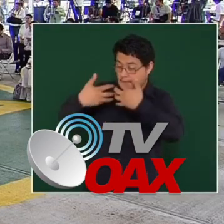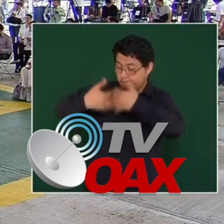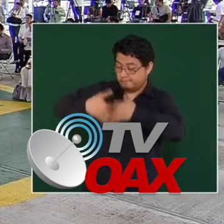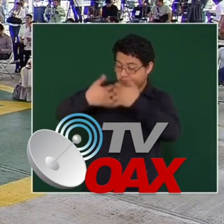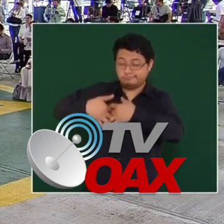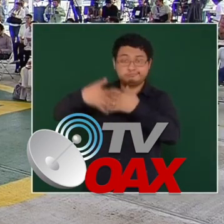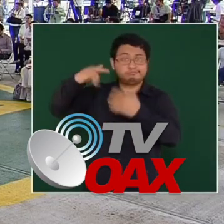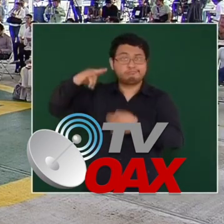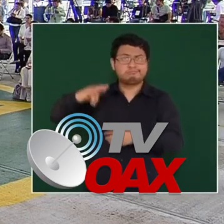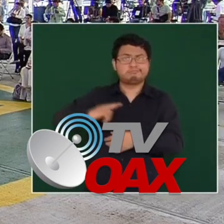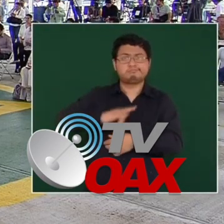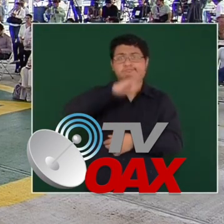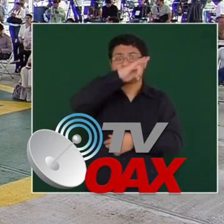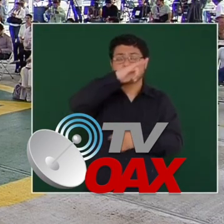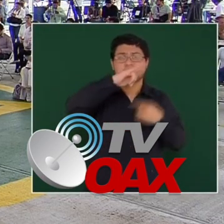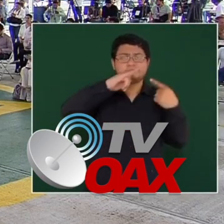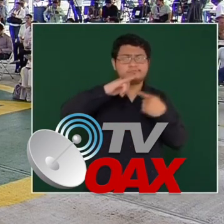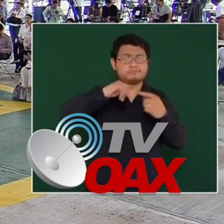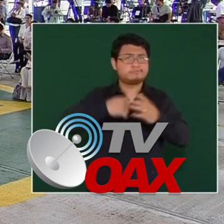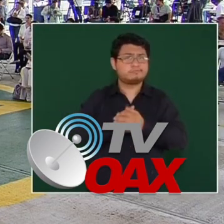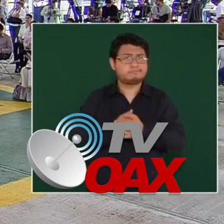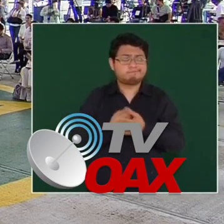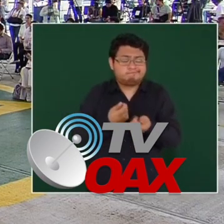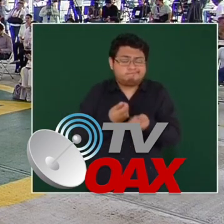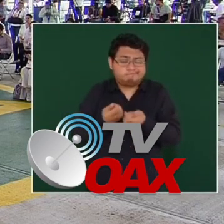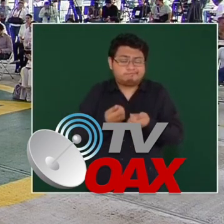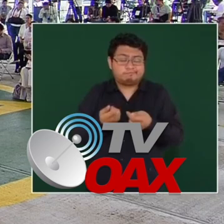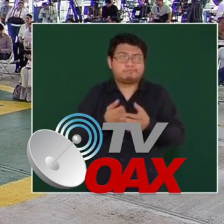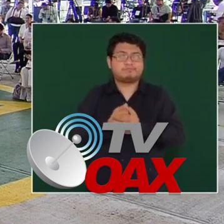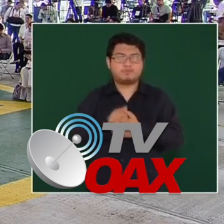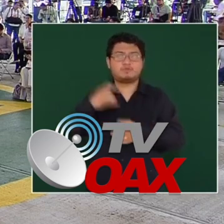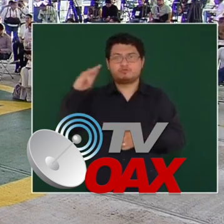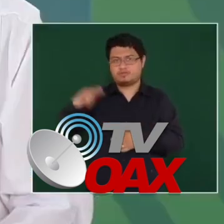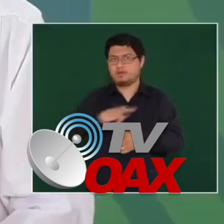con el manejo de los aeropuertos,